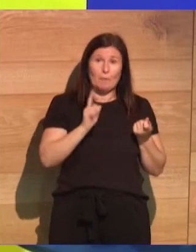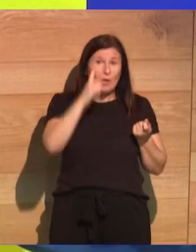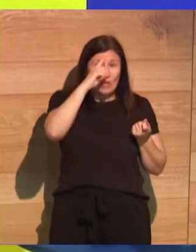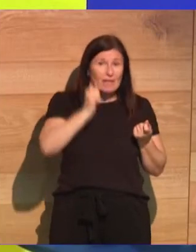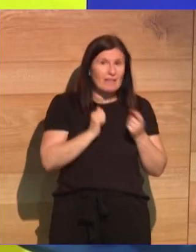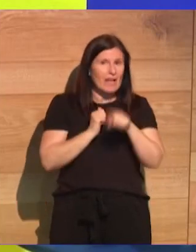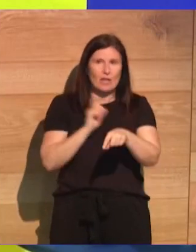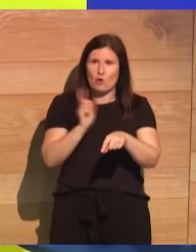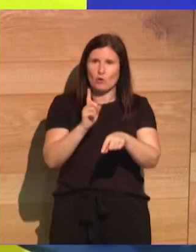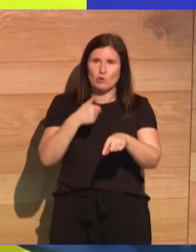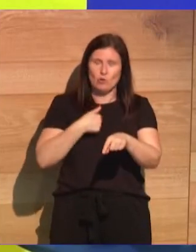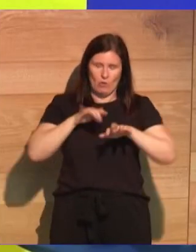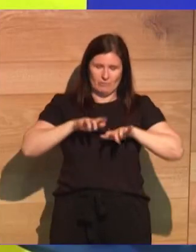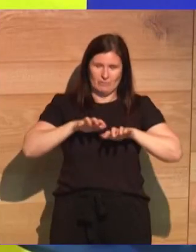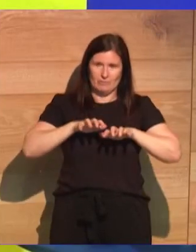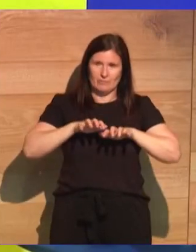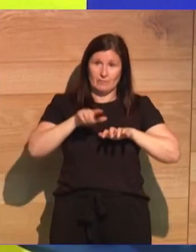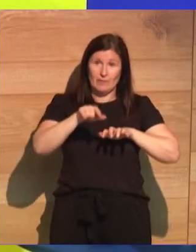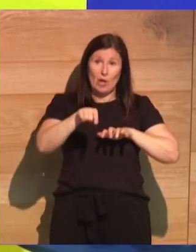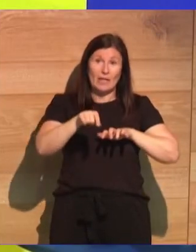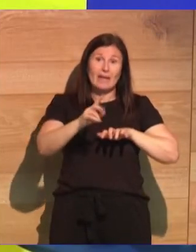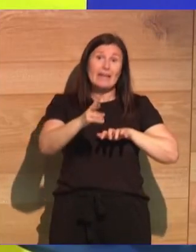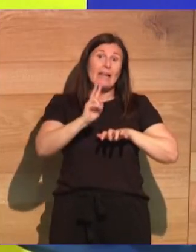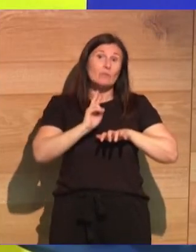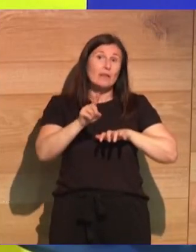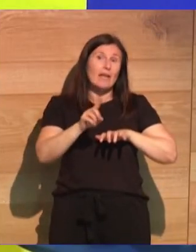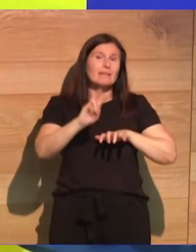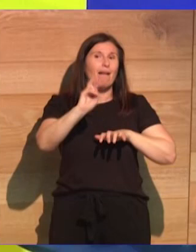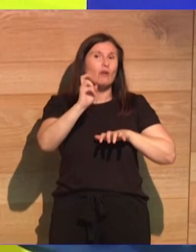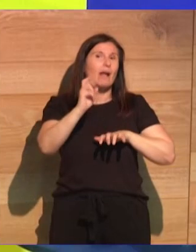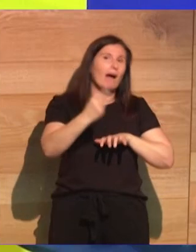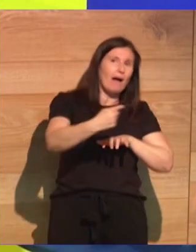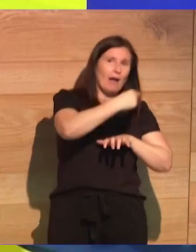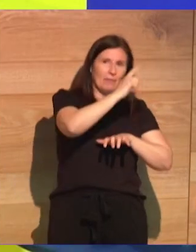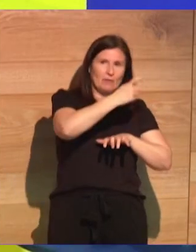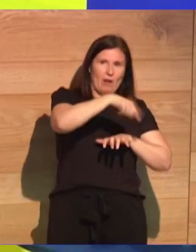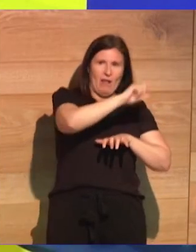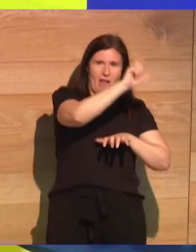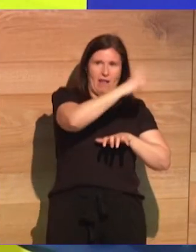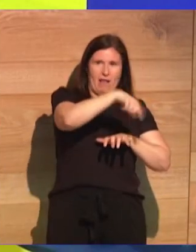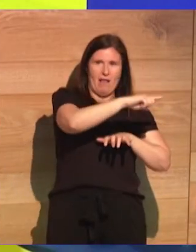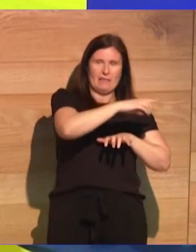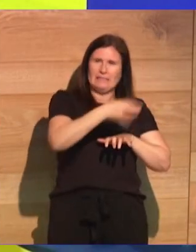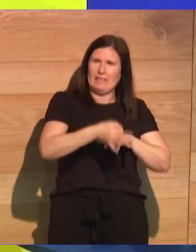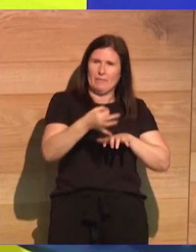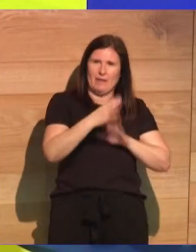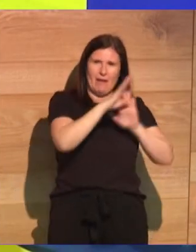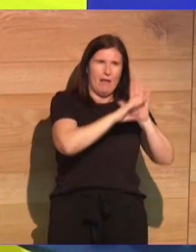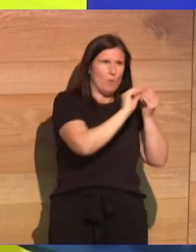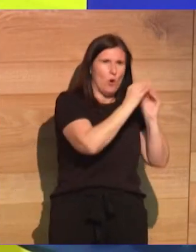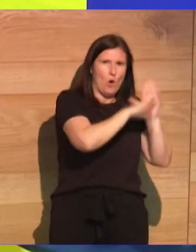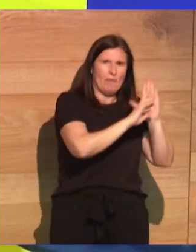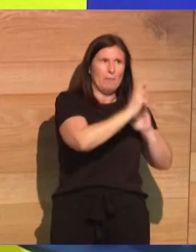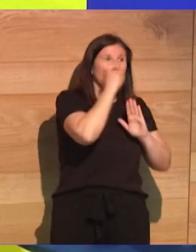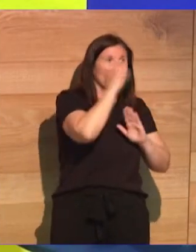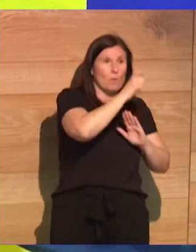no. Cuando tú tecleas, sigue habiendo alguien detrás, está ahí presente. Entonces, efectivamente, siempre hay alguien detrás, siempre,